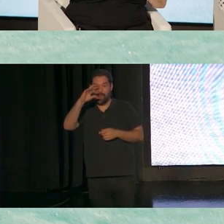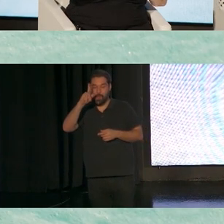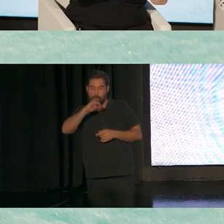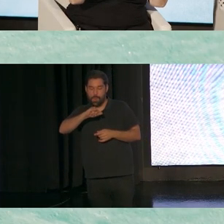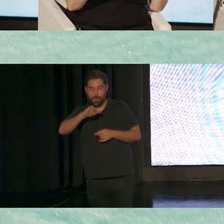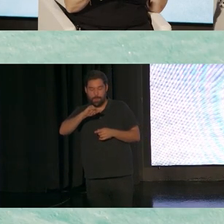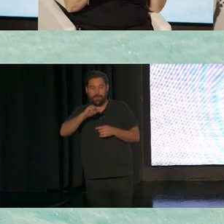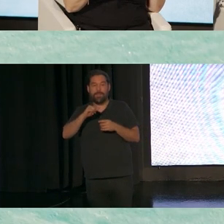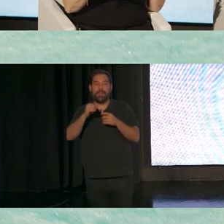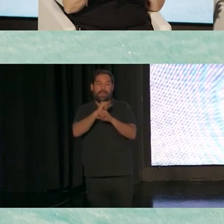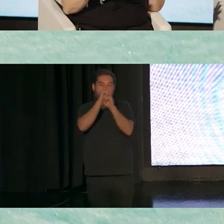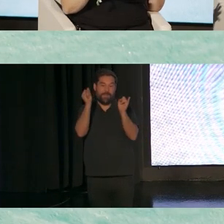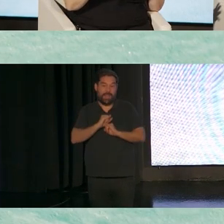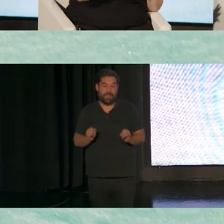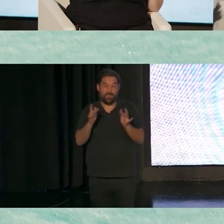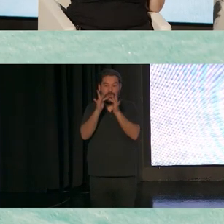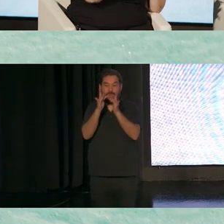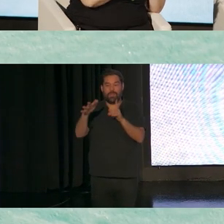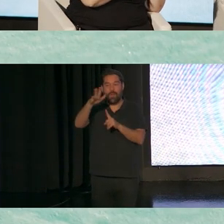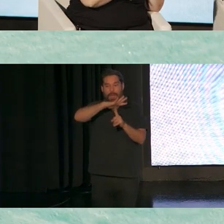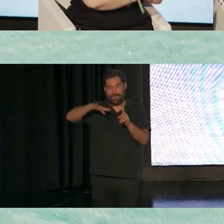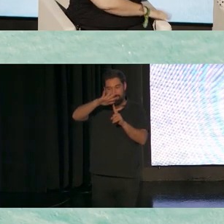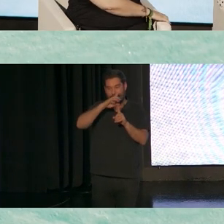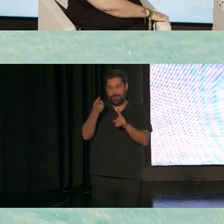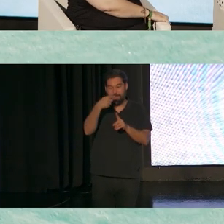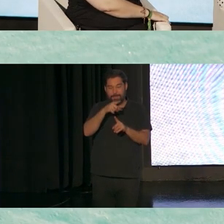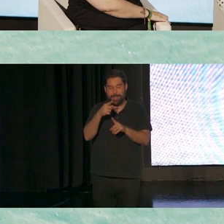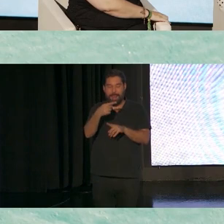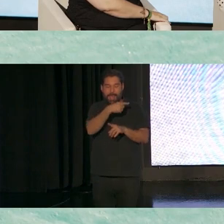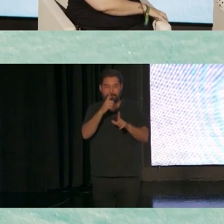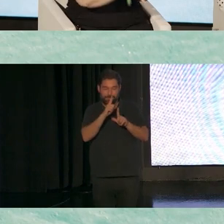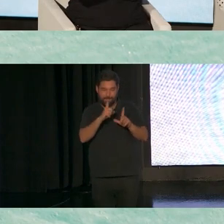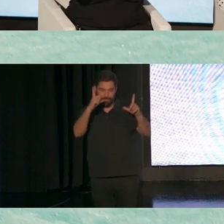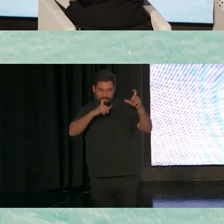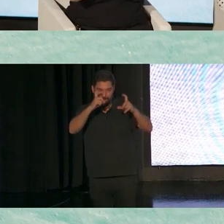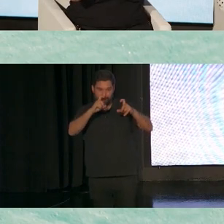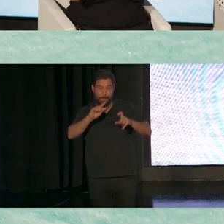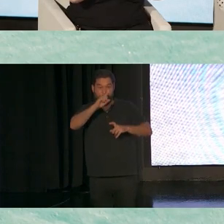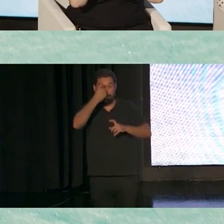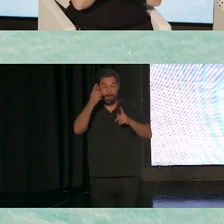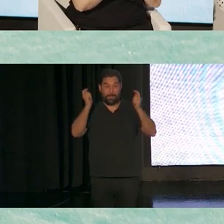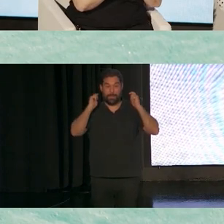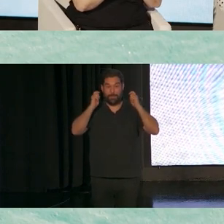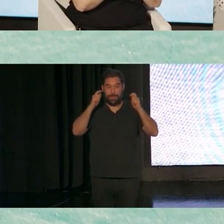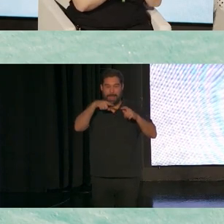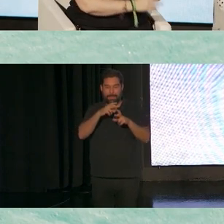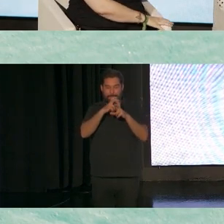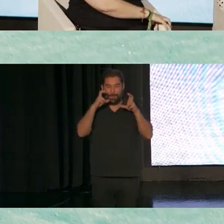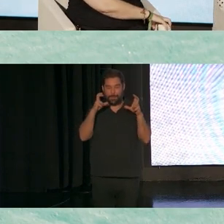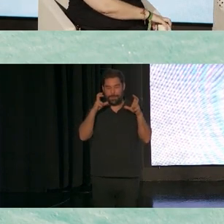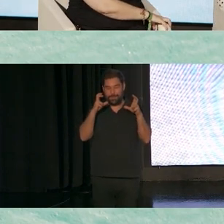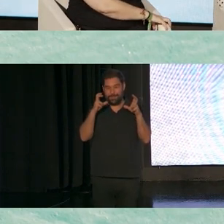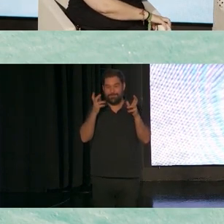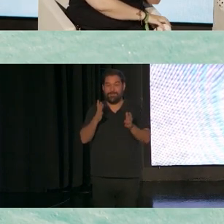interactuar con su entorno ahí tenéis la foto de su primer cumpleaños está super gordita porque estaba